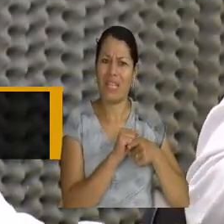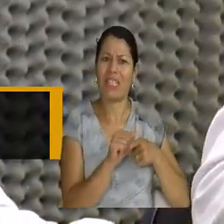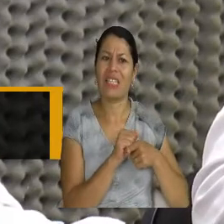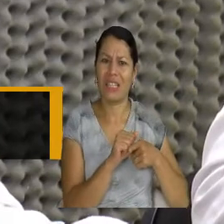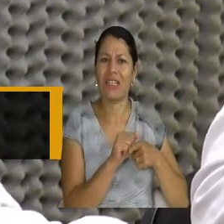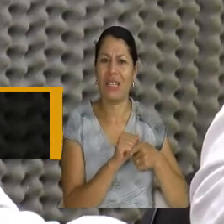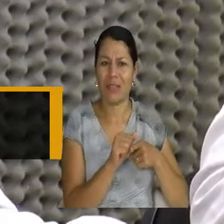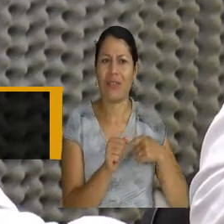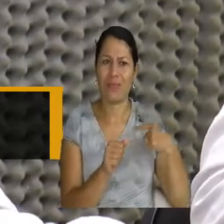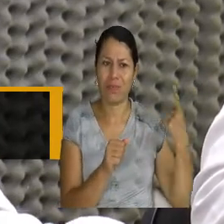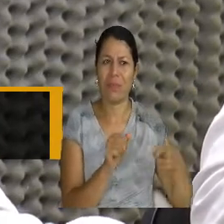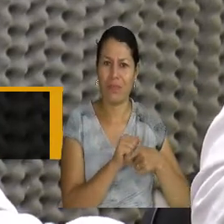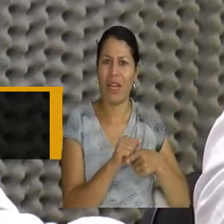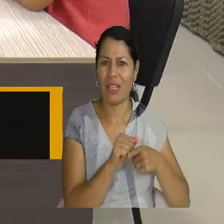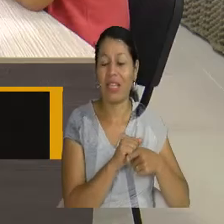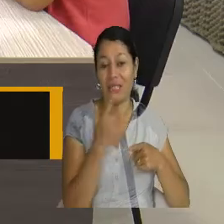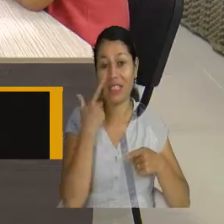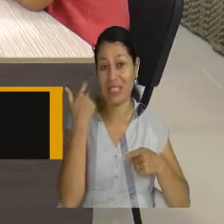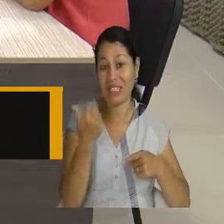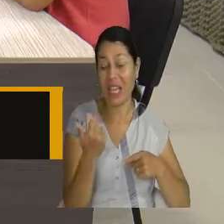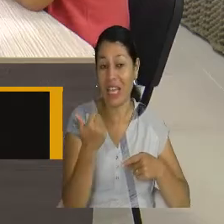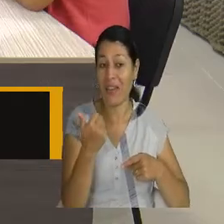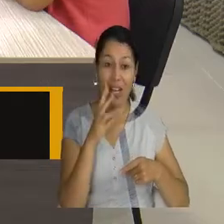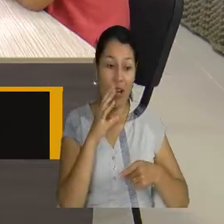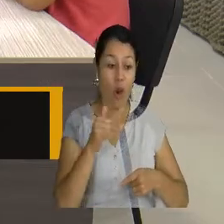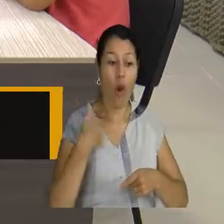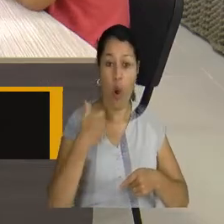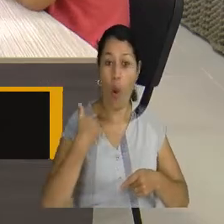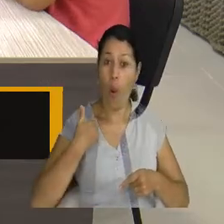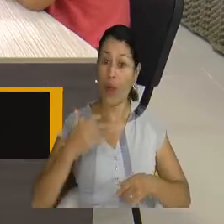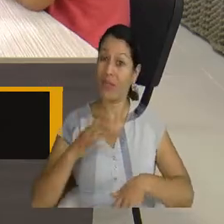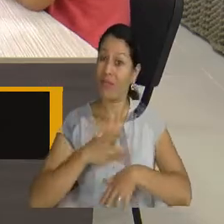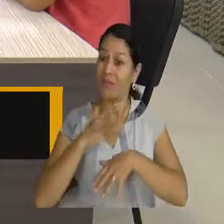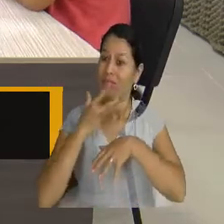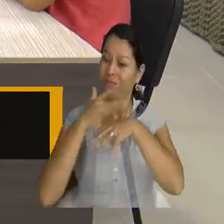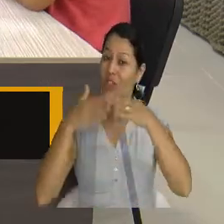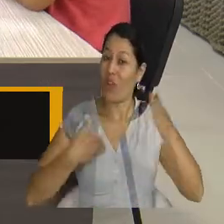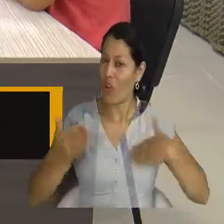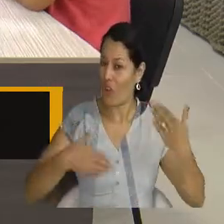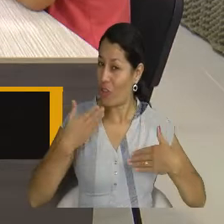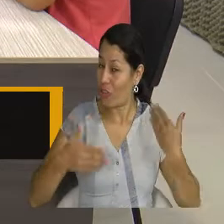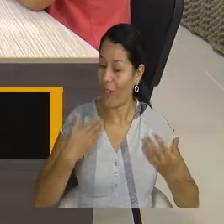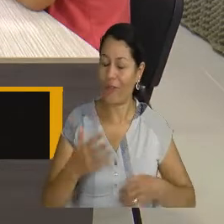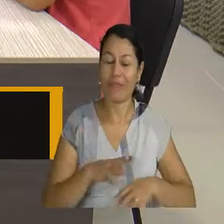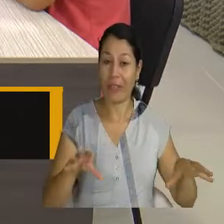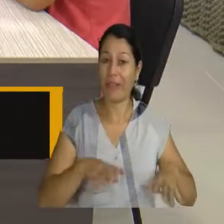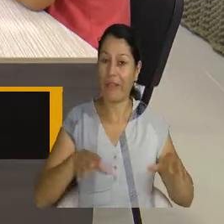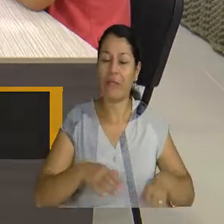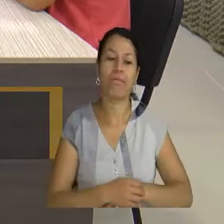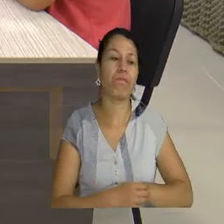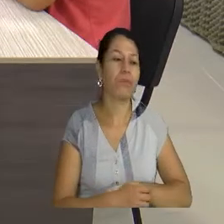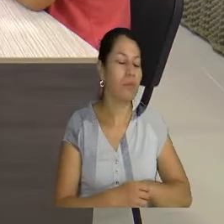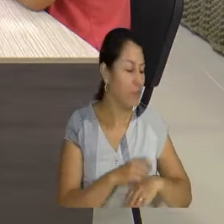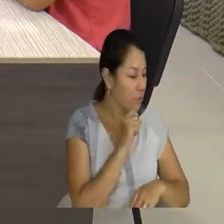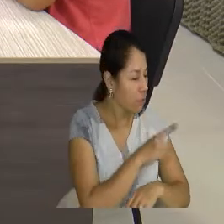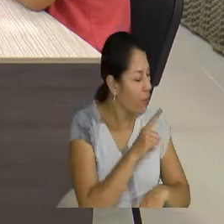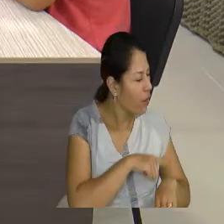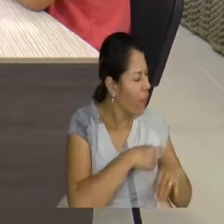Y es alegre, o sea, porque los muchachos se motivan por este tipo de actividad. ¿Hasta qué hora se tiene proyectado el desfile? Nosotros esperamos